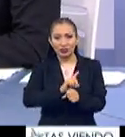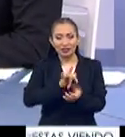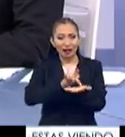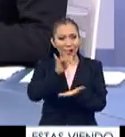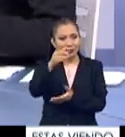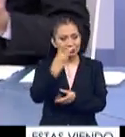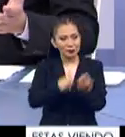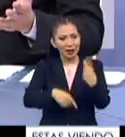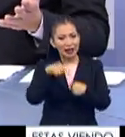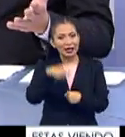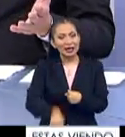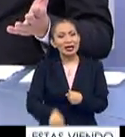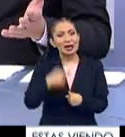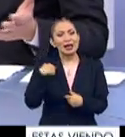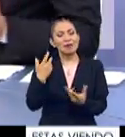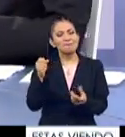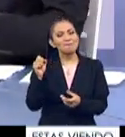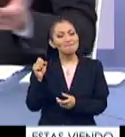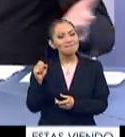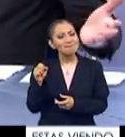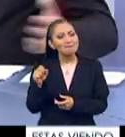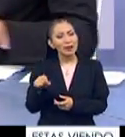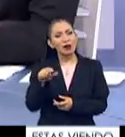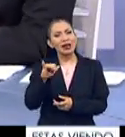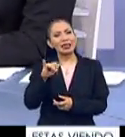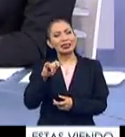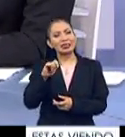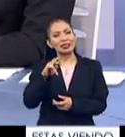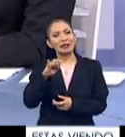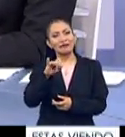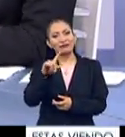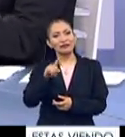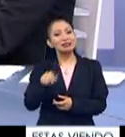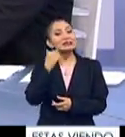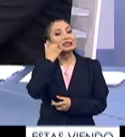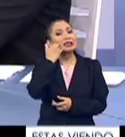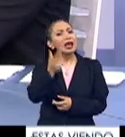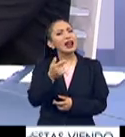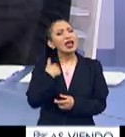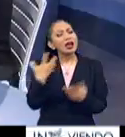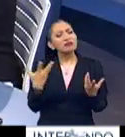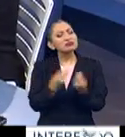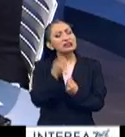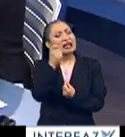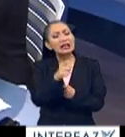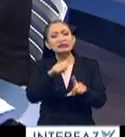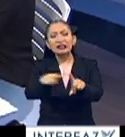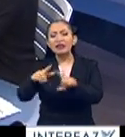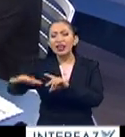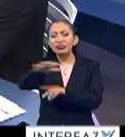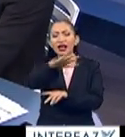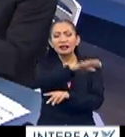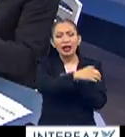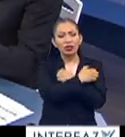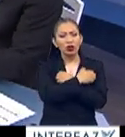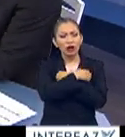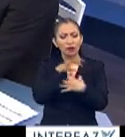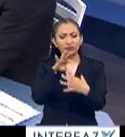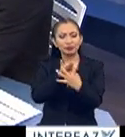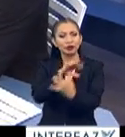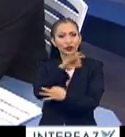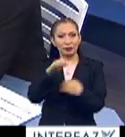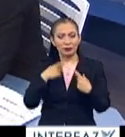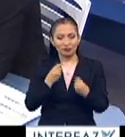por estar con nosotros en este programa precisamente que busca acercar lo que es las distintas áreas de la educación a todo